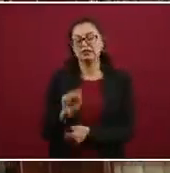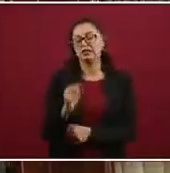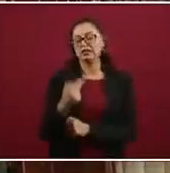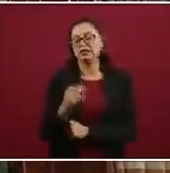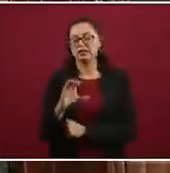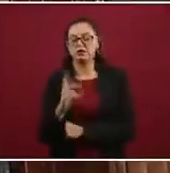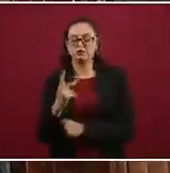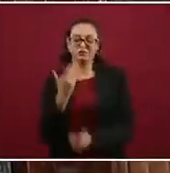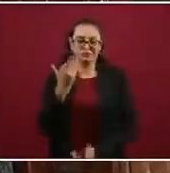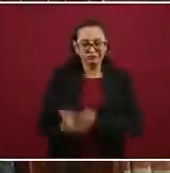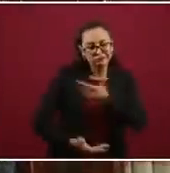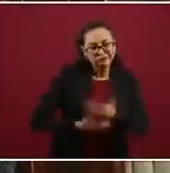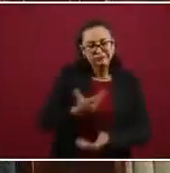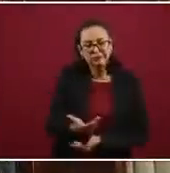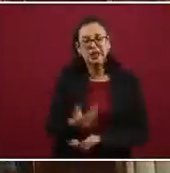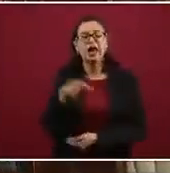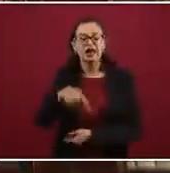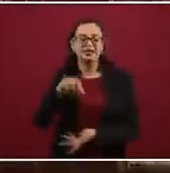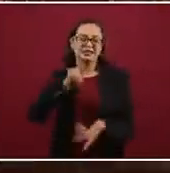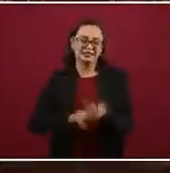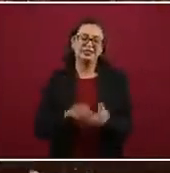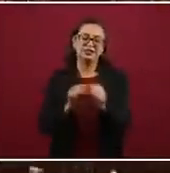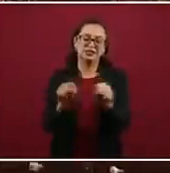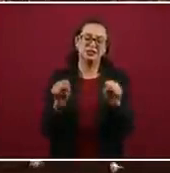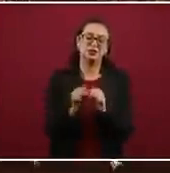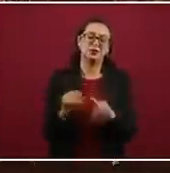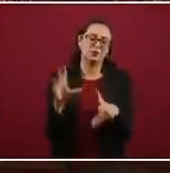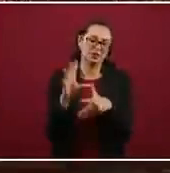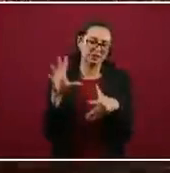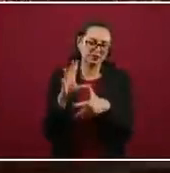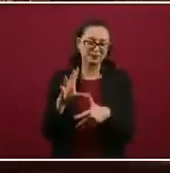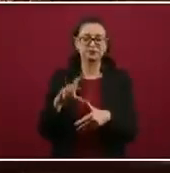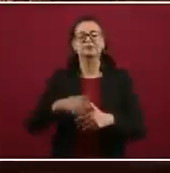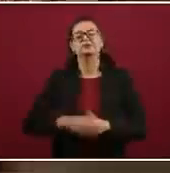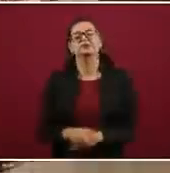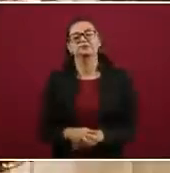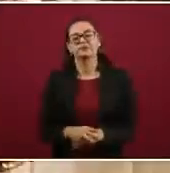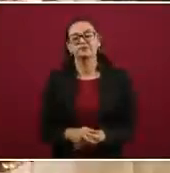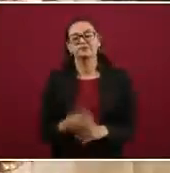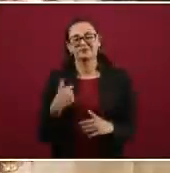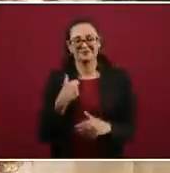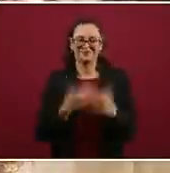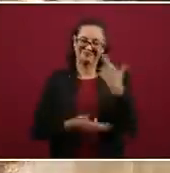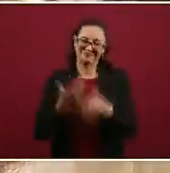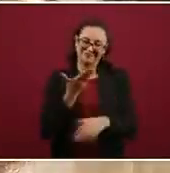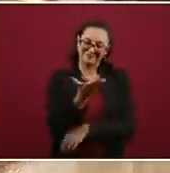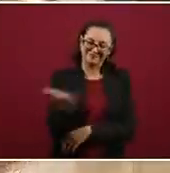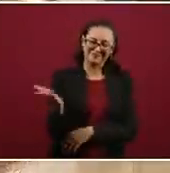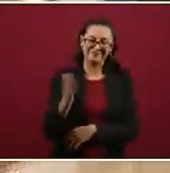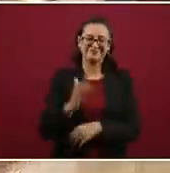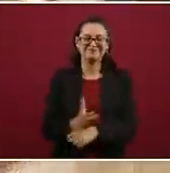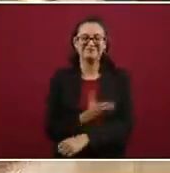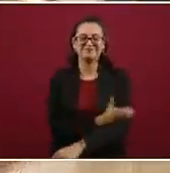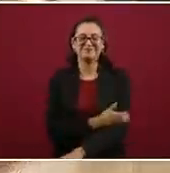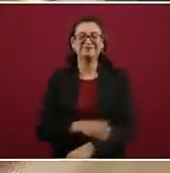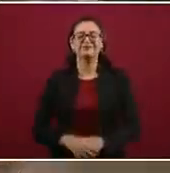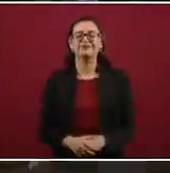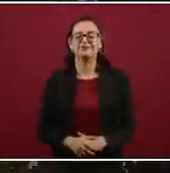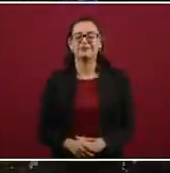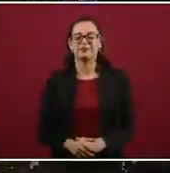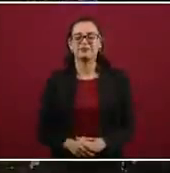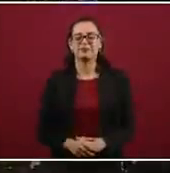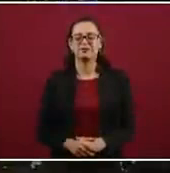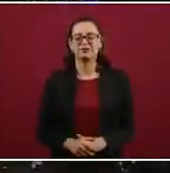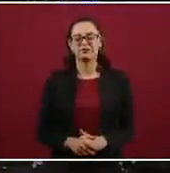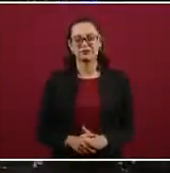conoce precisamente y justamente como Salón Panamericano. Voy con ustedes nuevamente, compañeros.